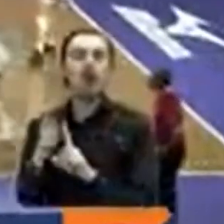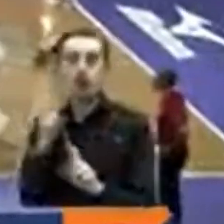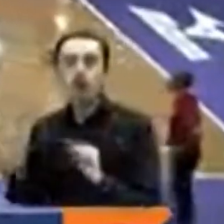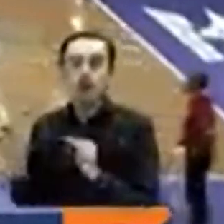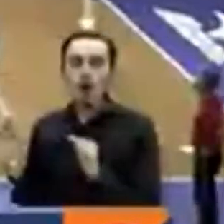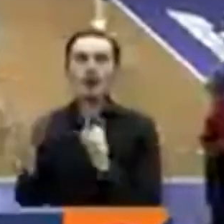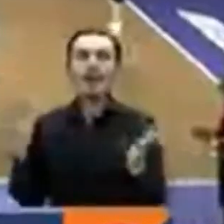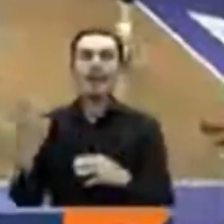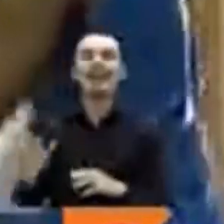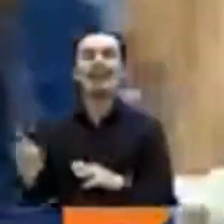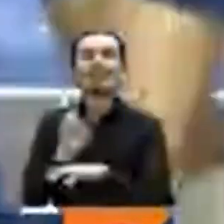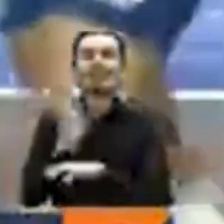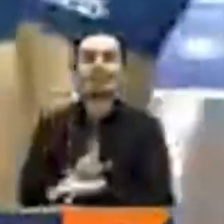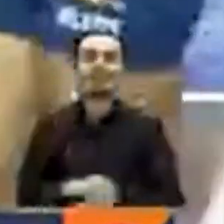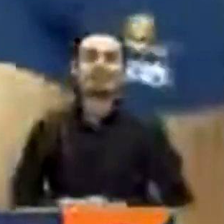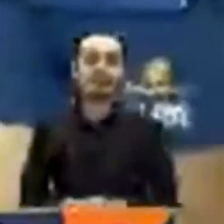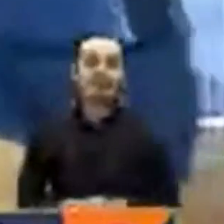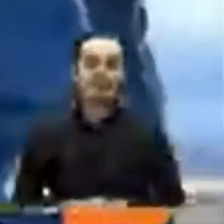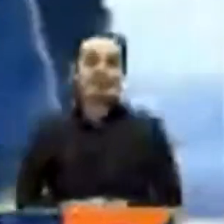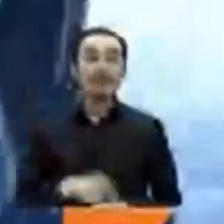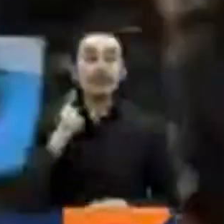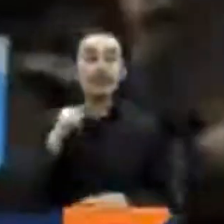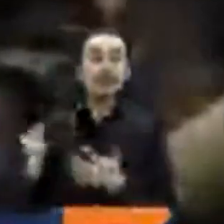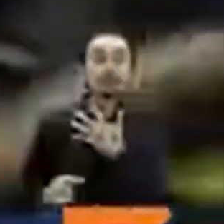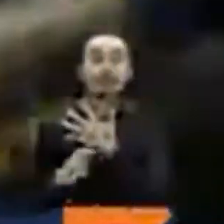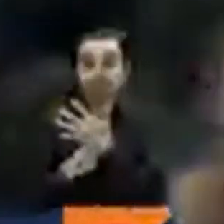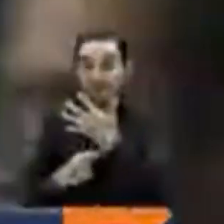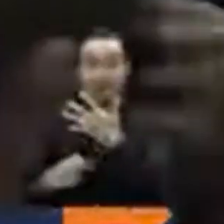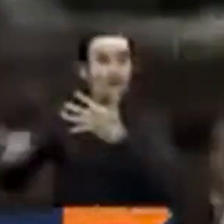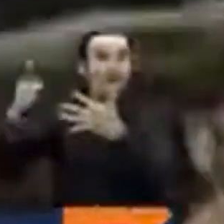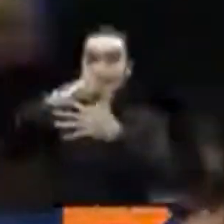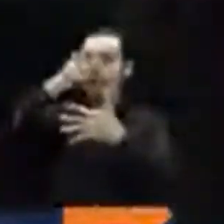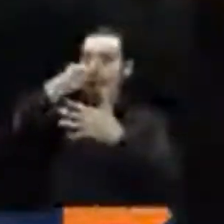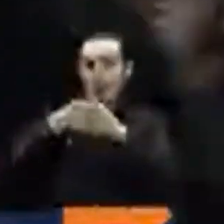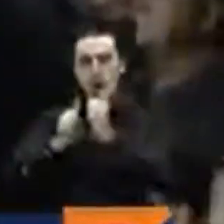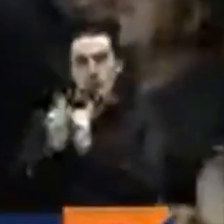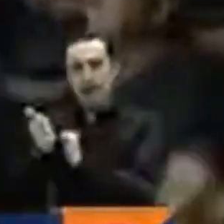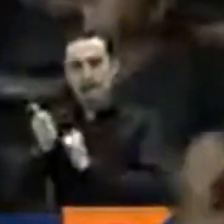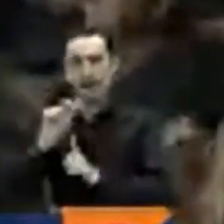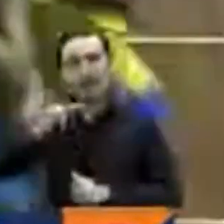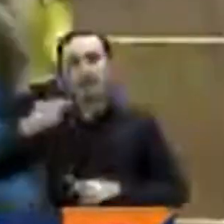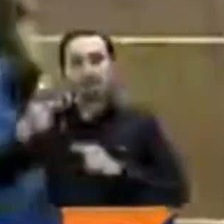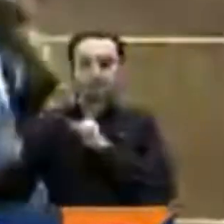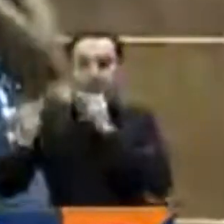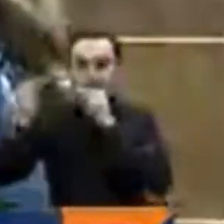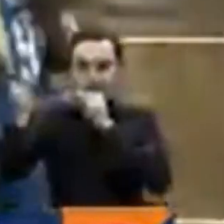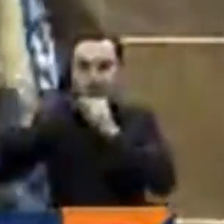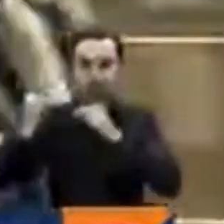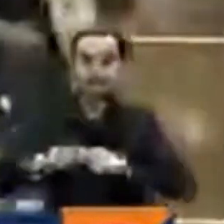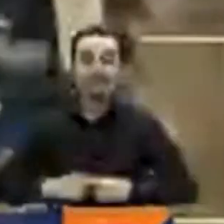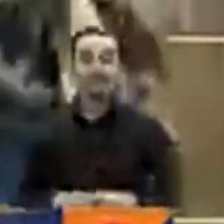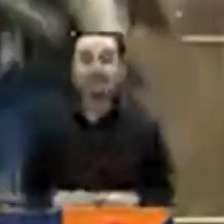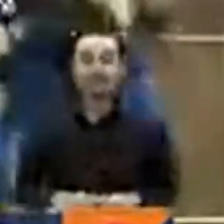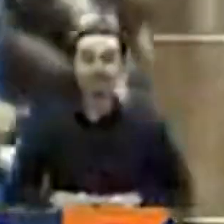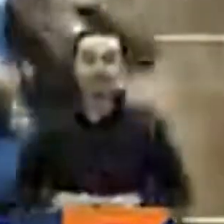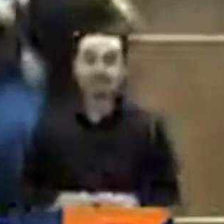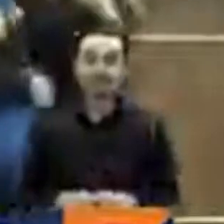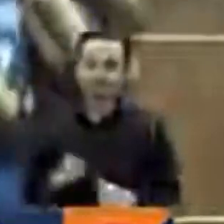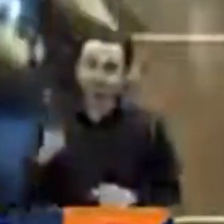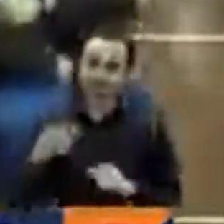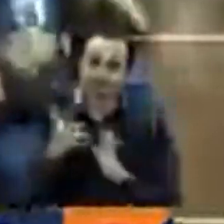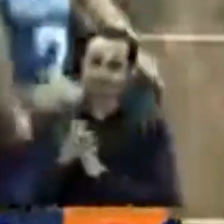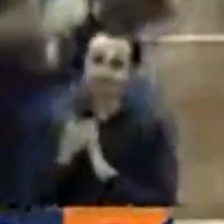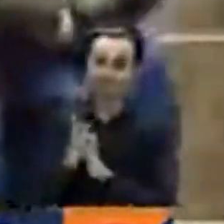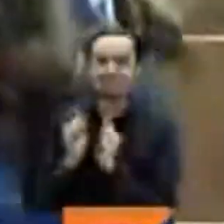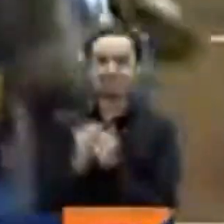a República Checa. Solamente el primero del grupo clasificará a la fase de semifinales del certamen. Hasta aquí la